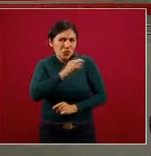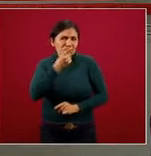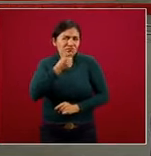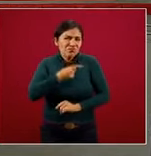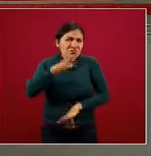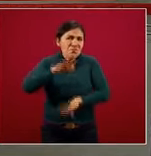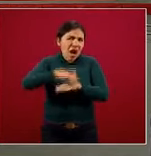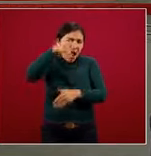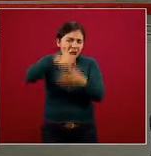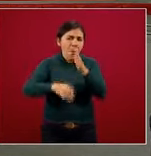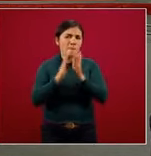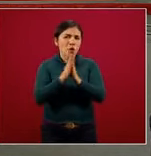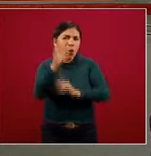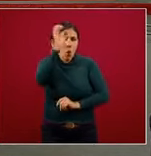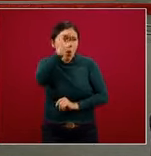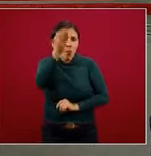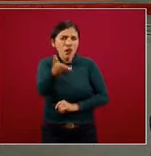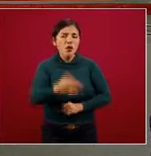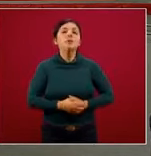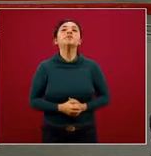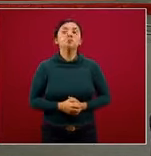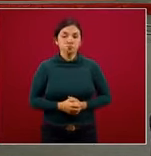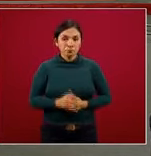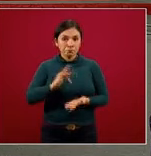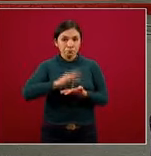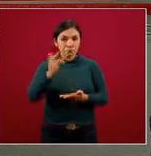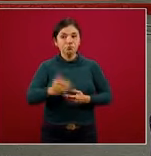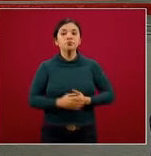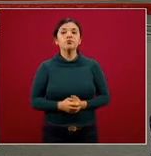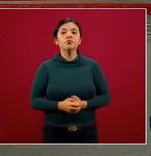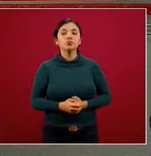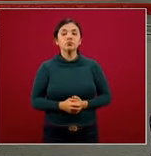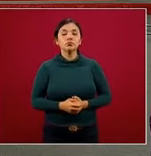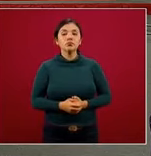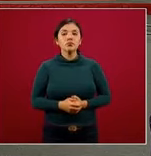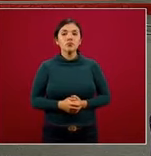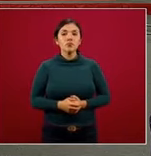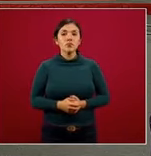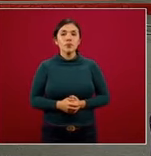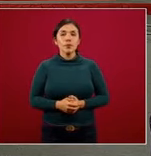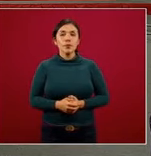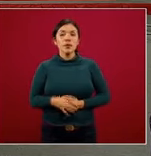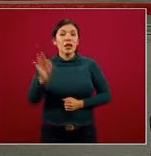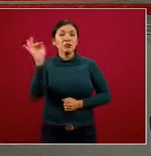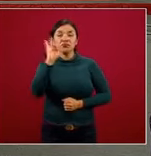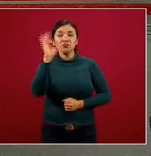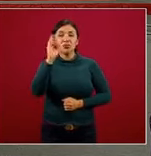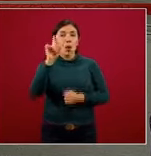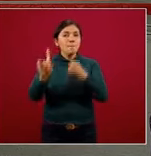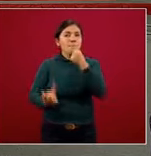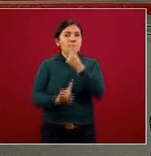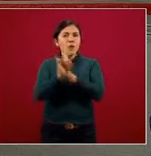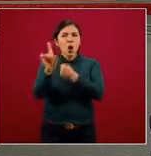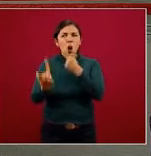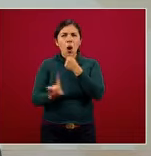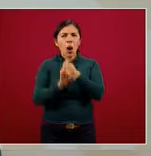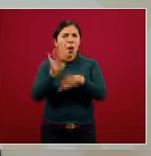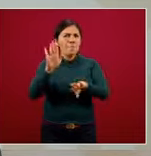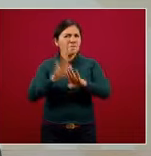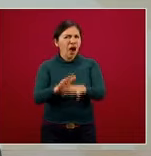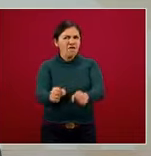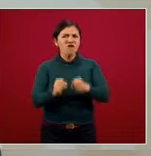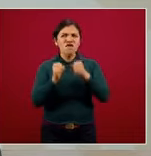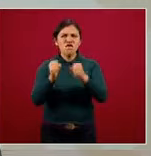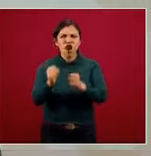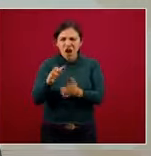platicar un poquito de su opinión. Gracias. Con mucho gusto. Cuando existe un problema masivo, un problema que atañe a todas